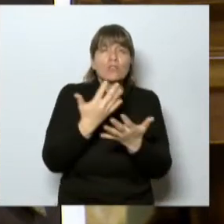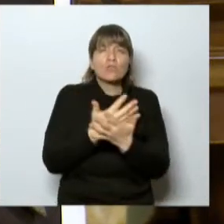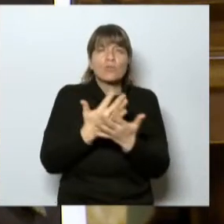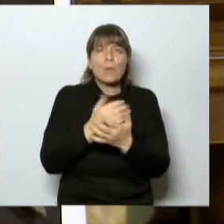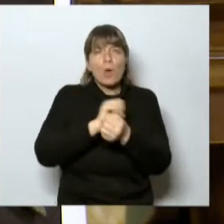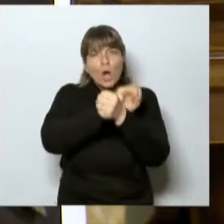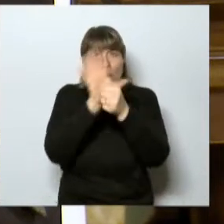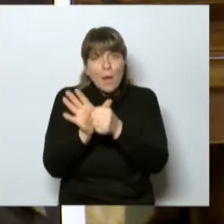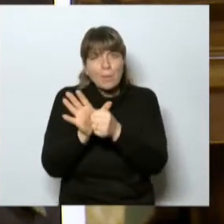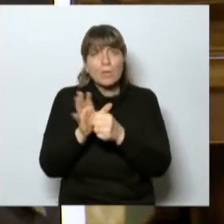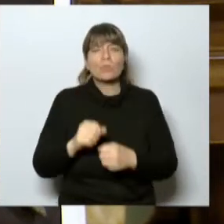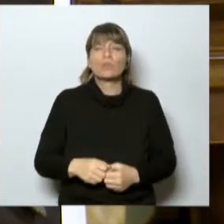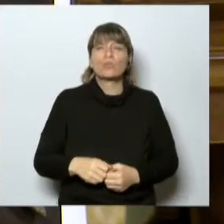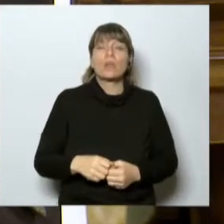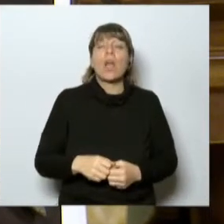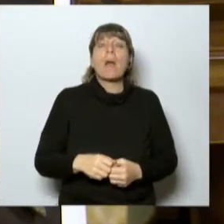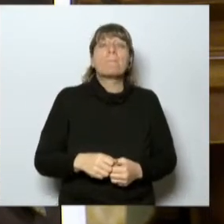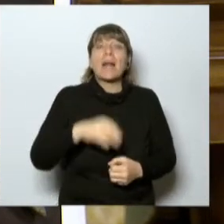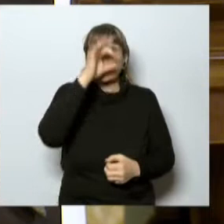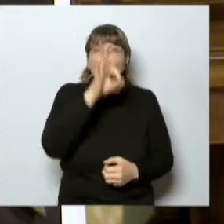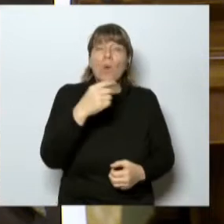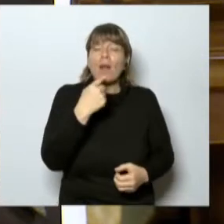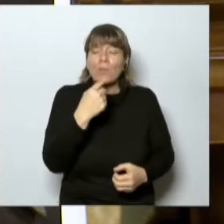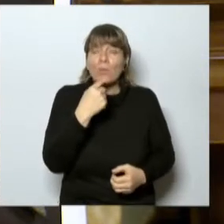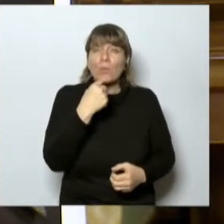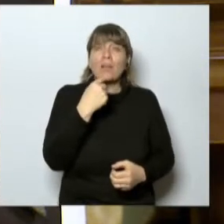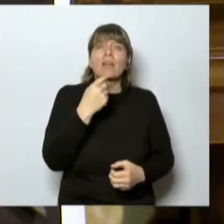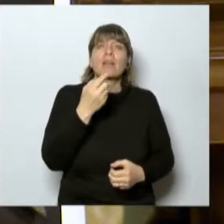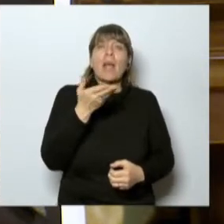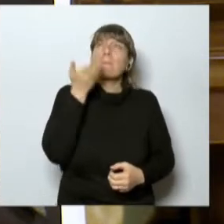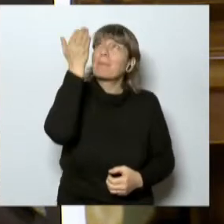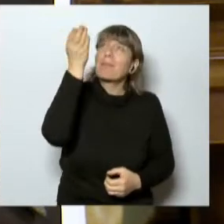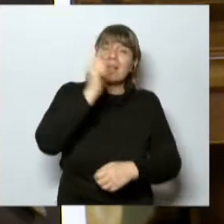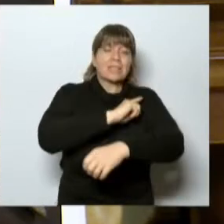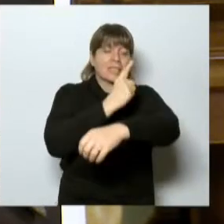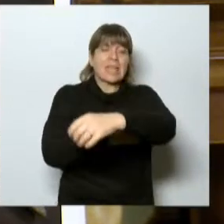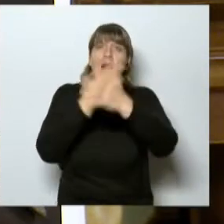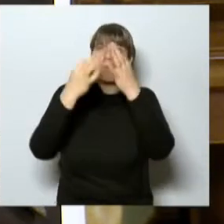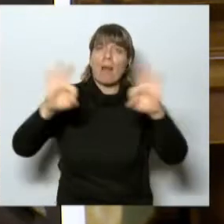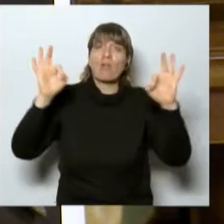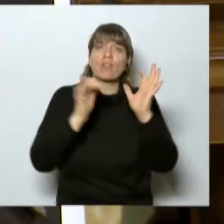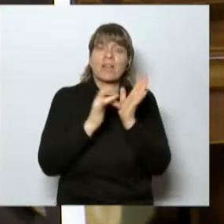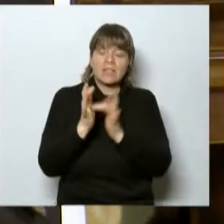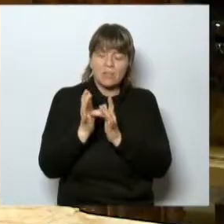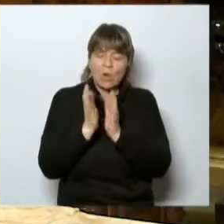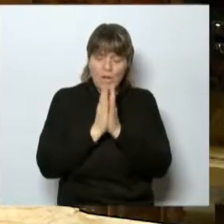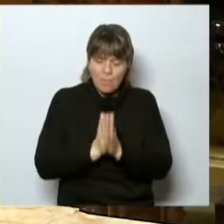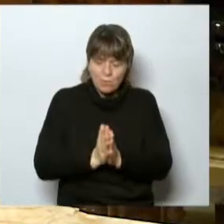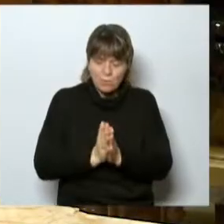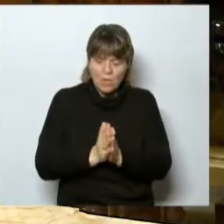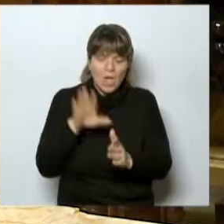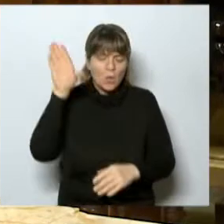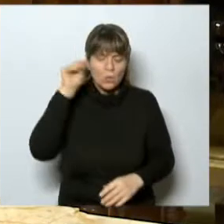el coronavirus, para que nunca duden en recurrir al poder salvador de Cristo.